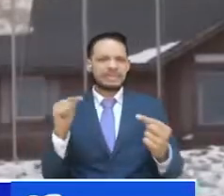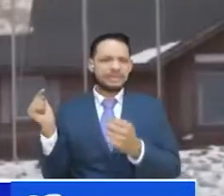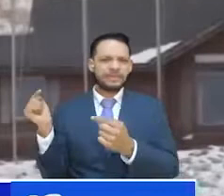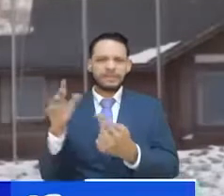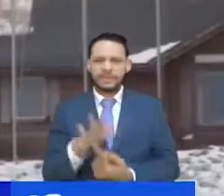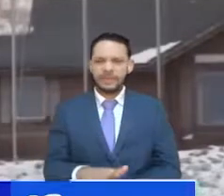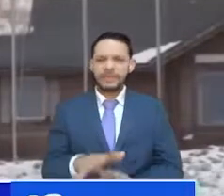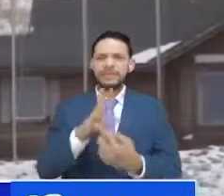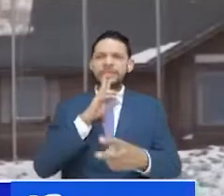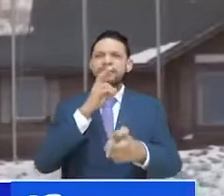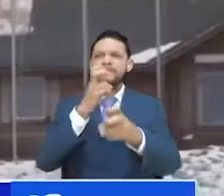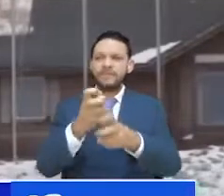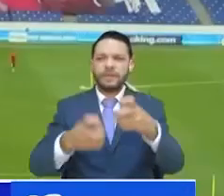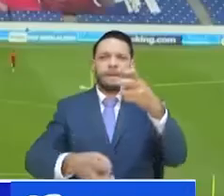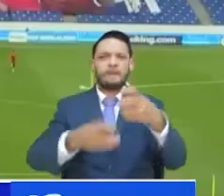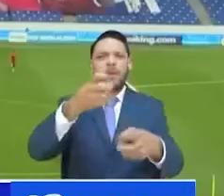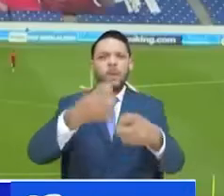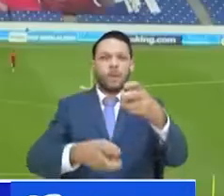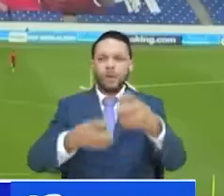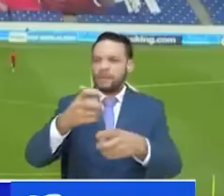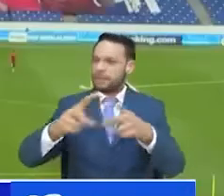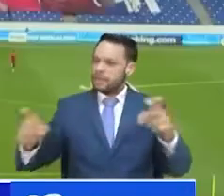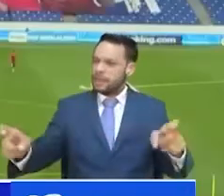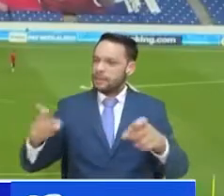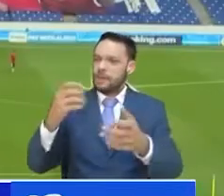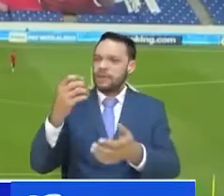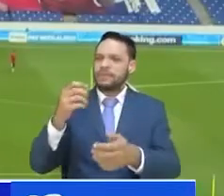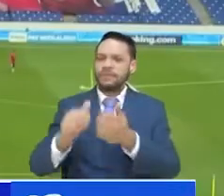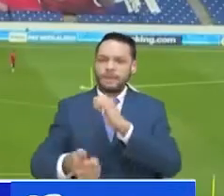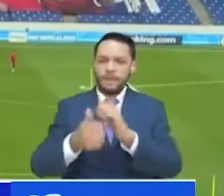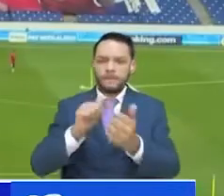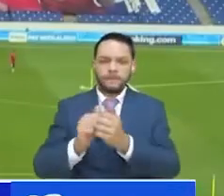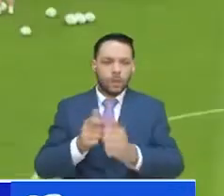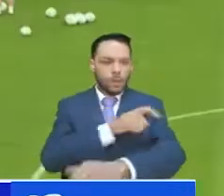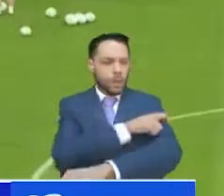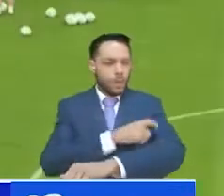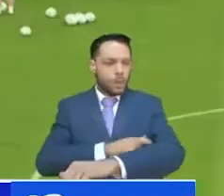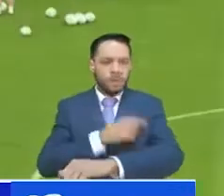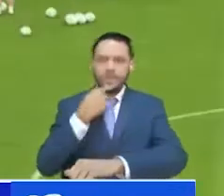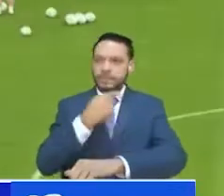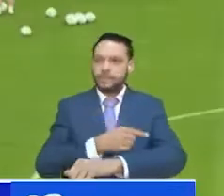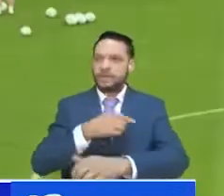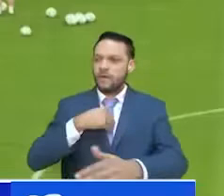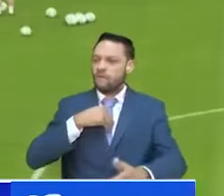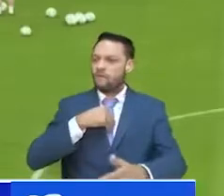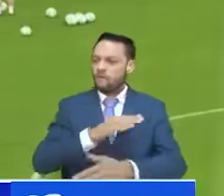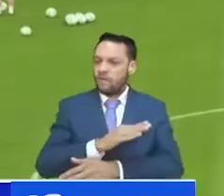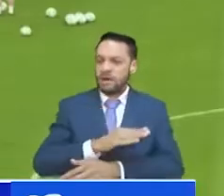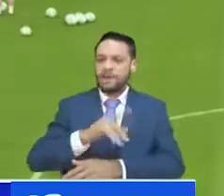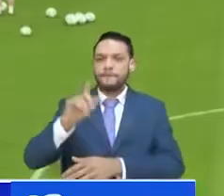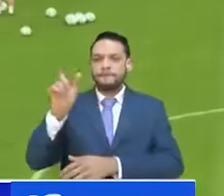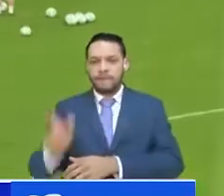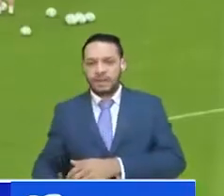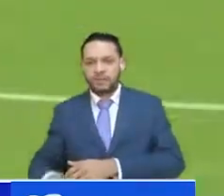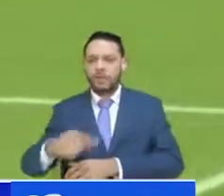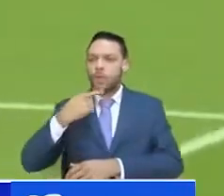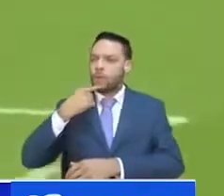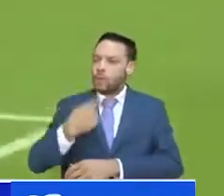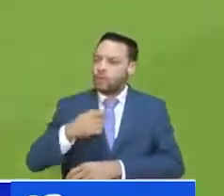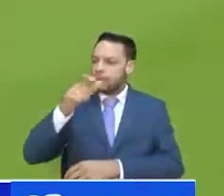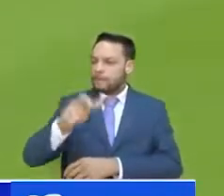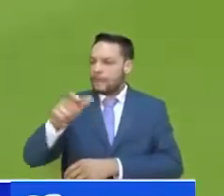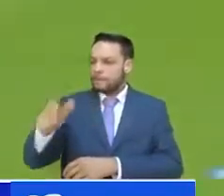diferentes ámbitos, incluido el deporte. El Comité Olímpico Internacional anunció la exclusión de los deportistas rusos y bielorrusos de todas